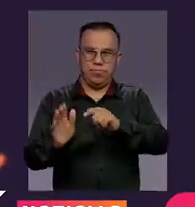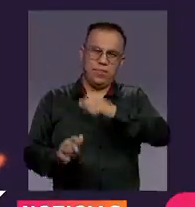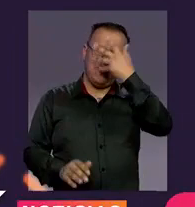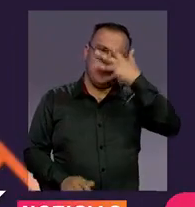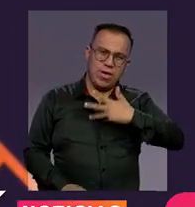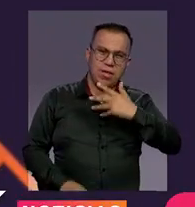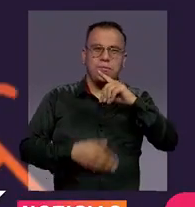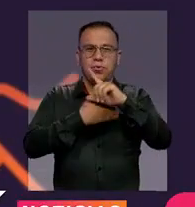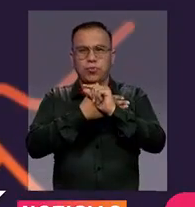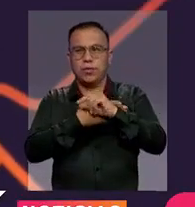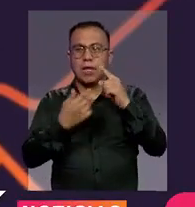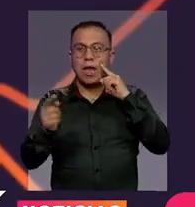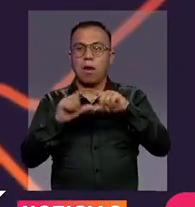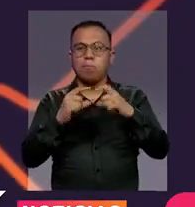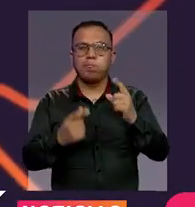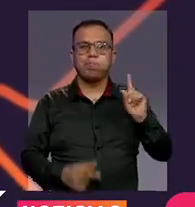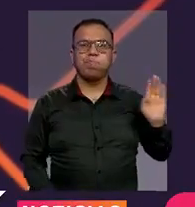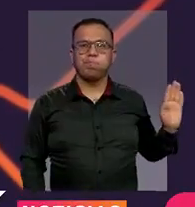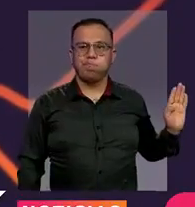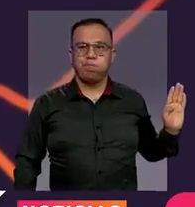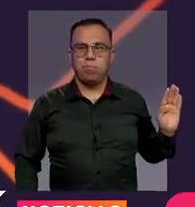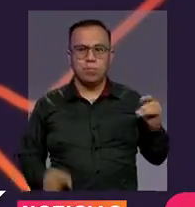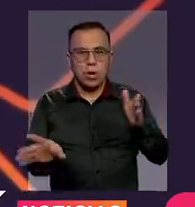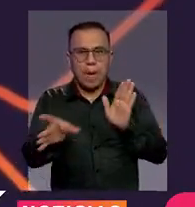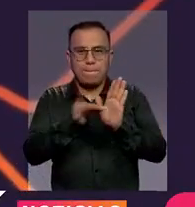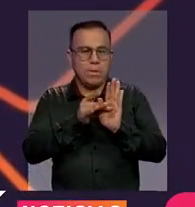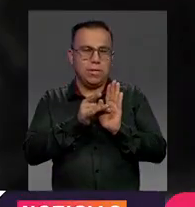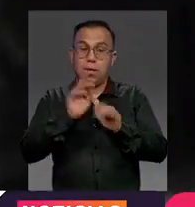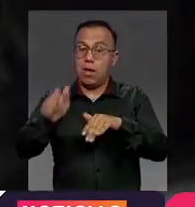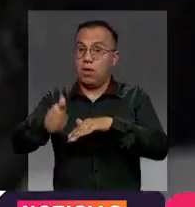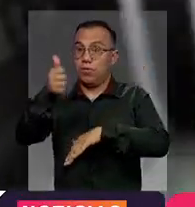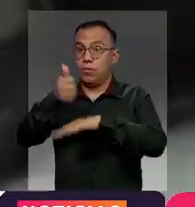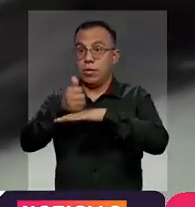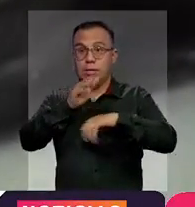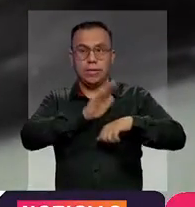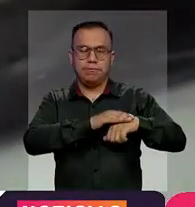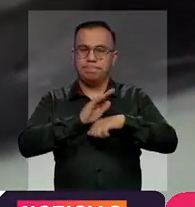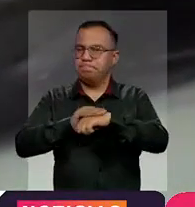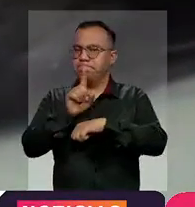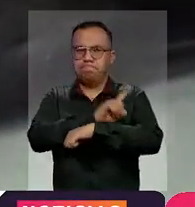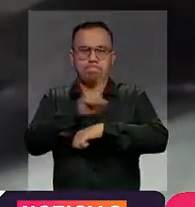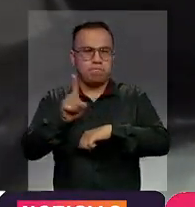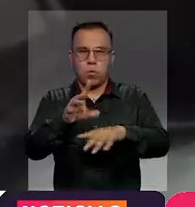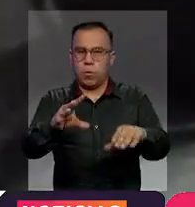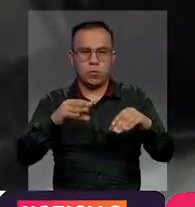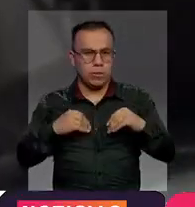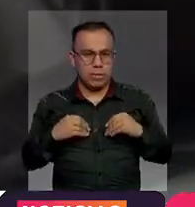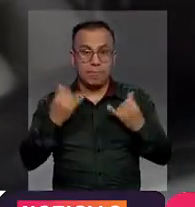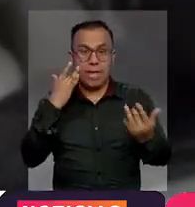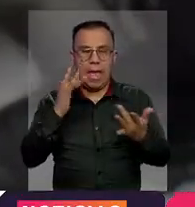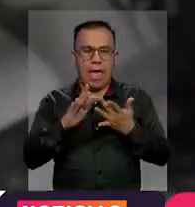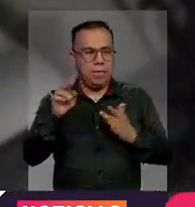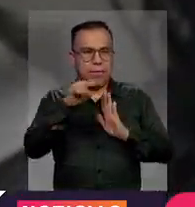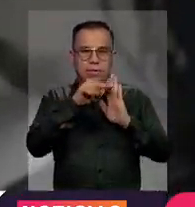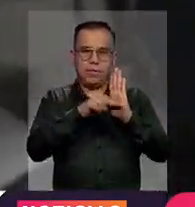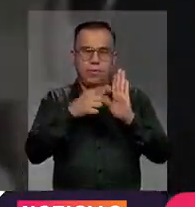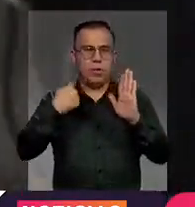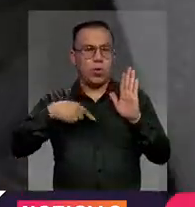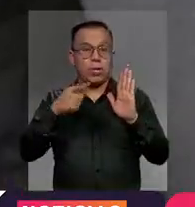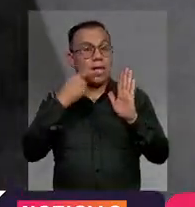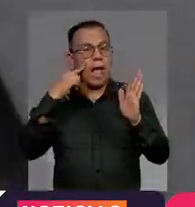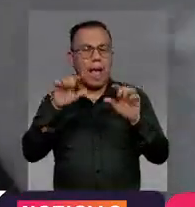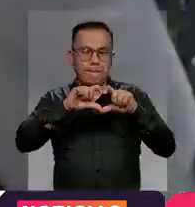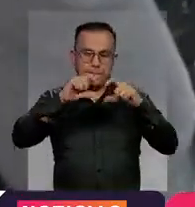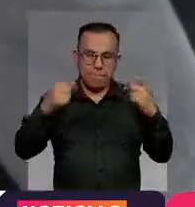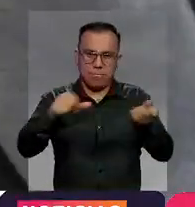sociales se ha puesto en venta un estilo de placa con imán. Autoridades advierten que esta no está permitida y burla la medida, puesto que debe